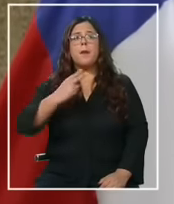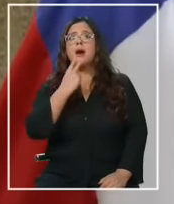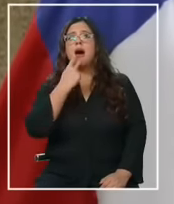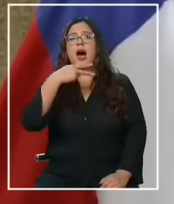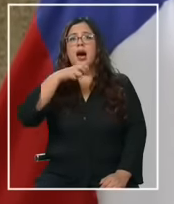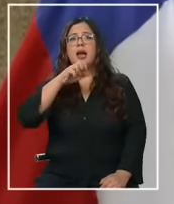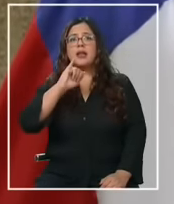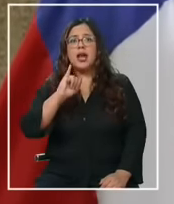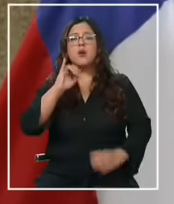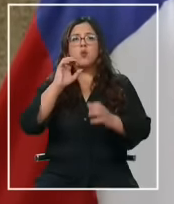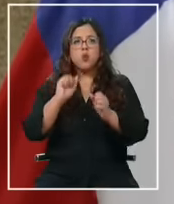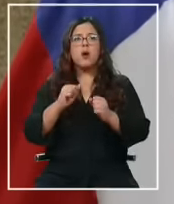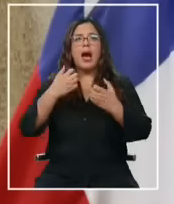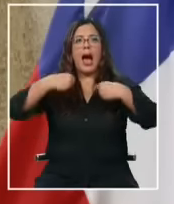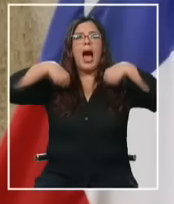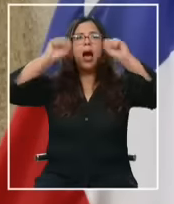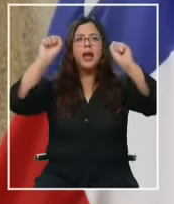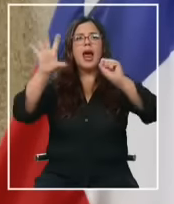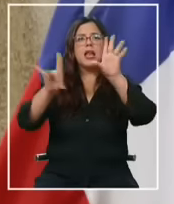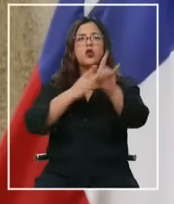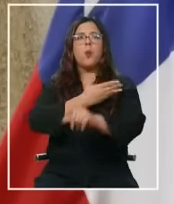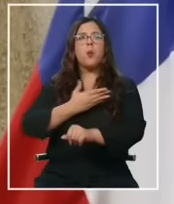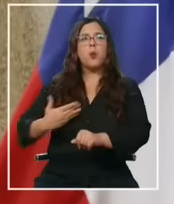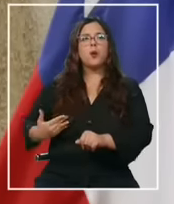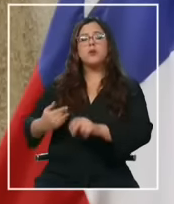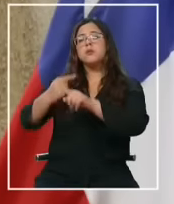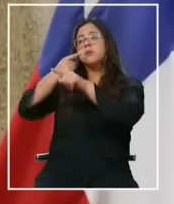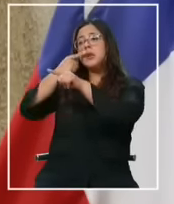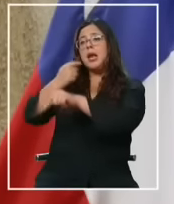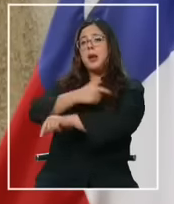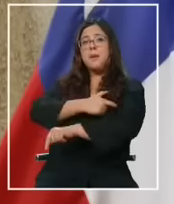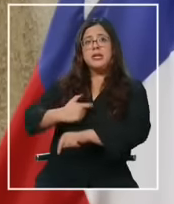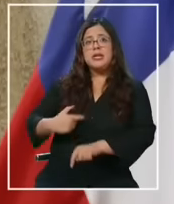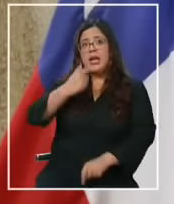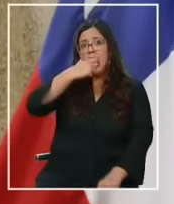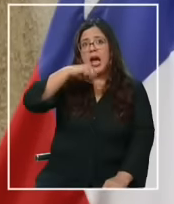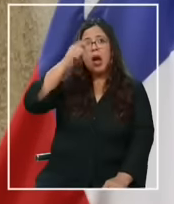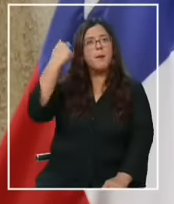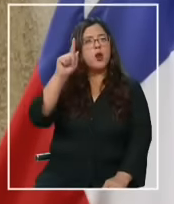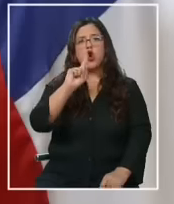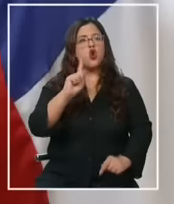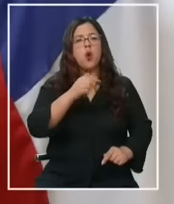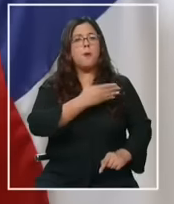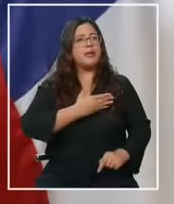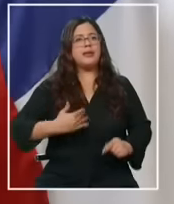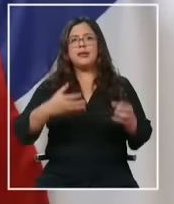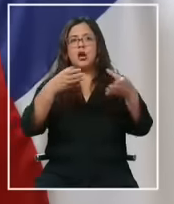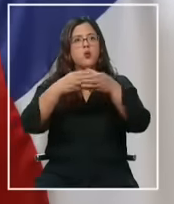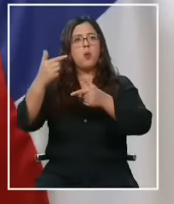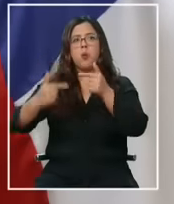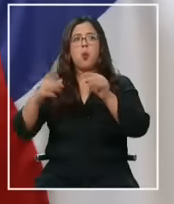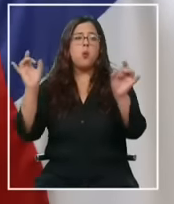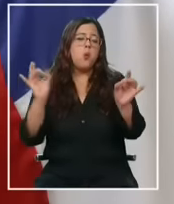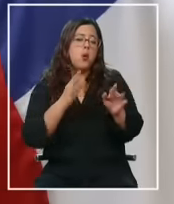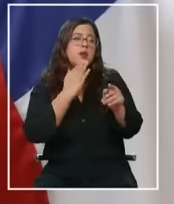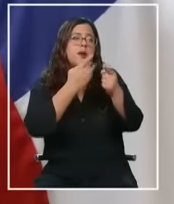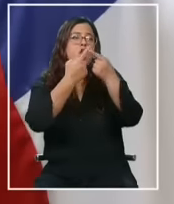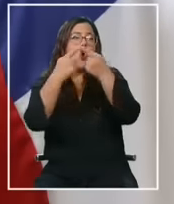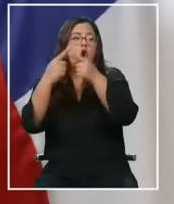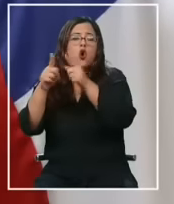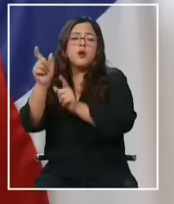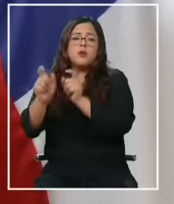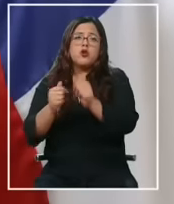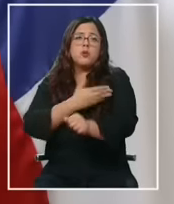arrase en las próximas elecciones presidenciales. Él es el presidente de la República, pero no es el presidente de los partidos políticos. También puede haber otros nombres en el espectro